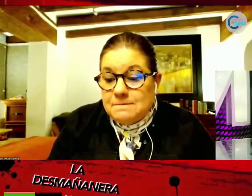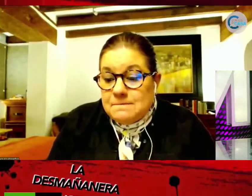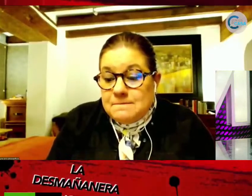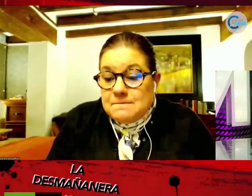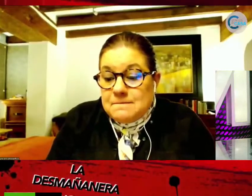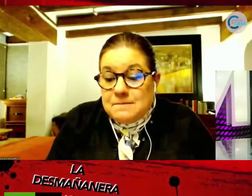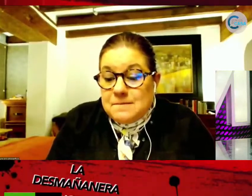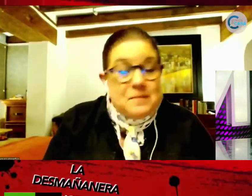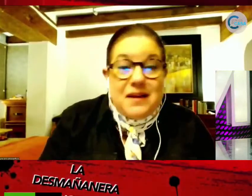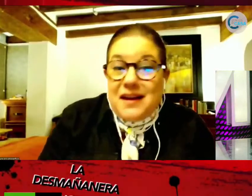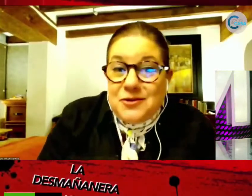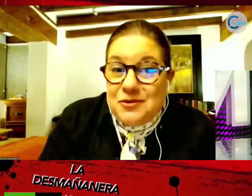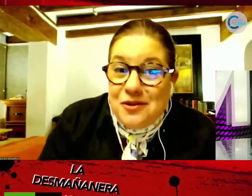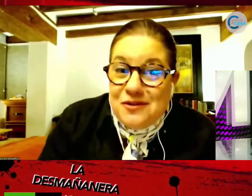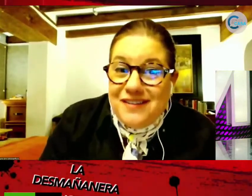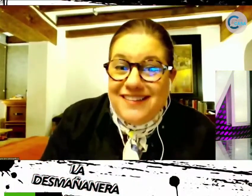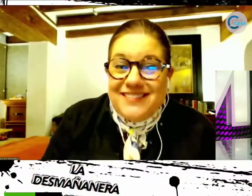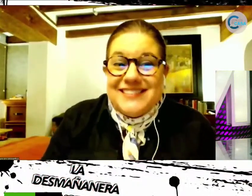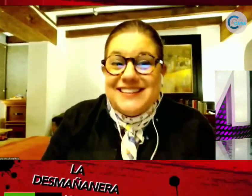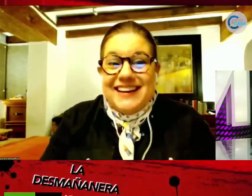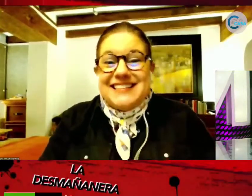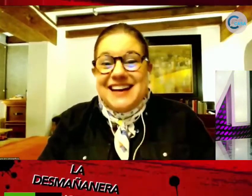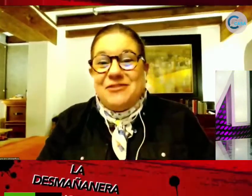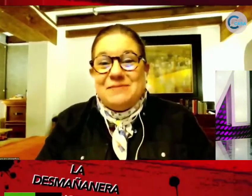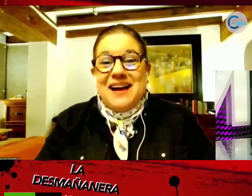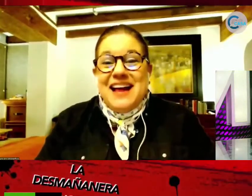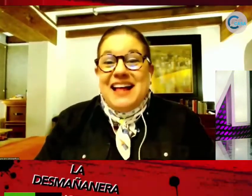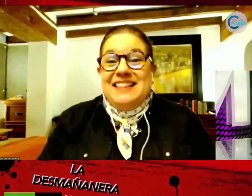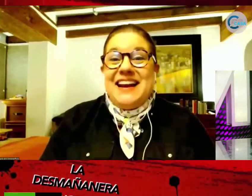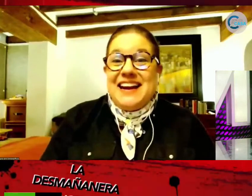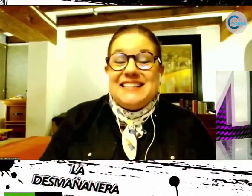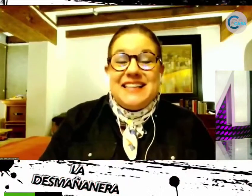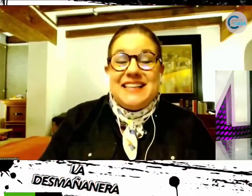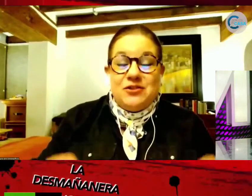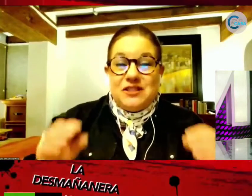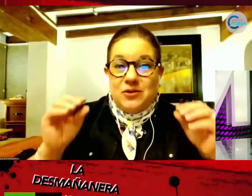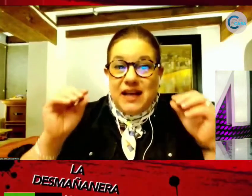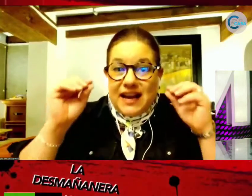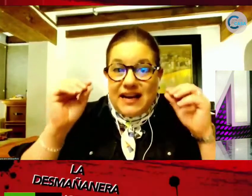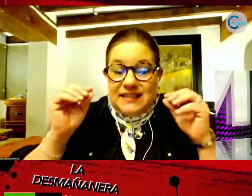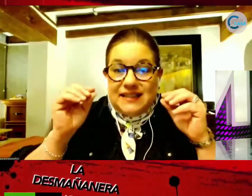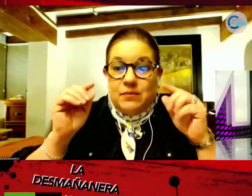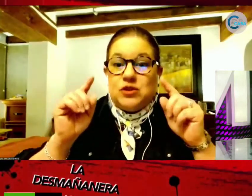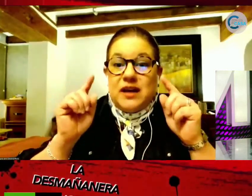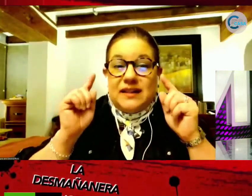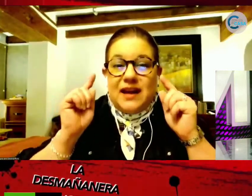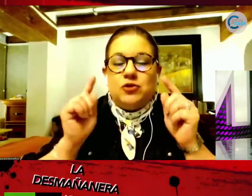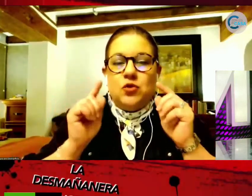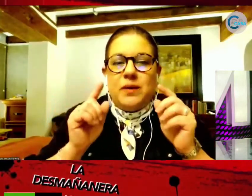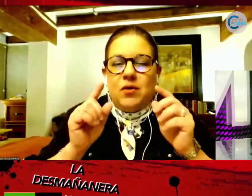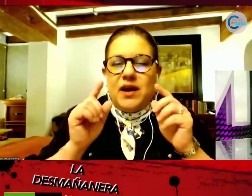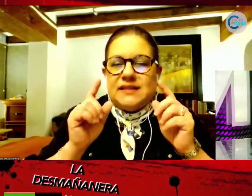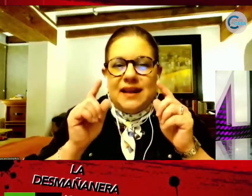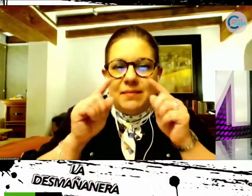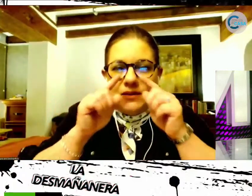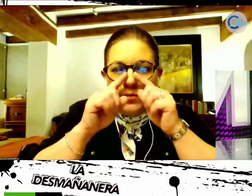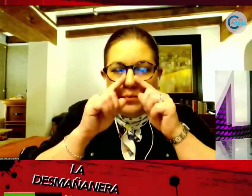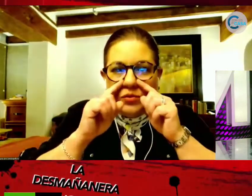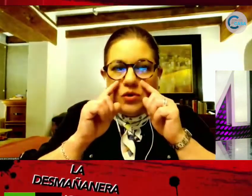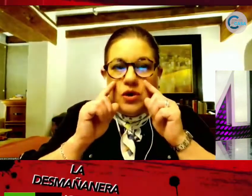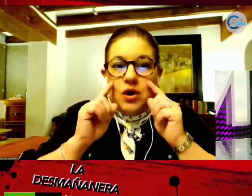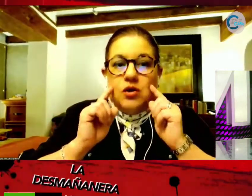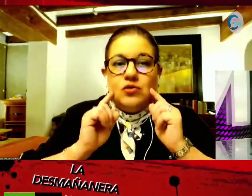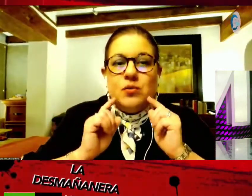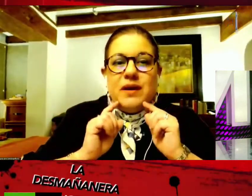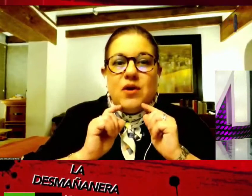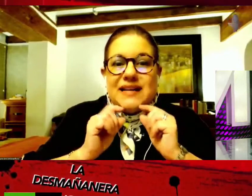se rehúsan, se resisten en que no, el virus no existe, que no, ajá, que no sé qué, que shalala, que